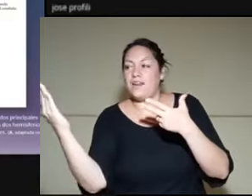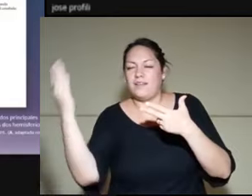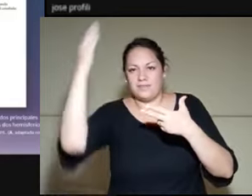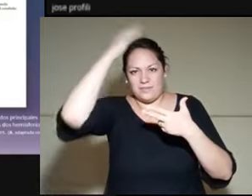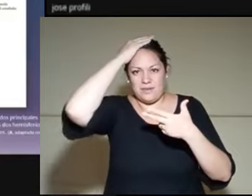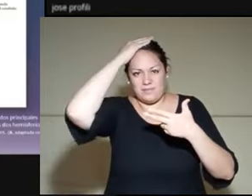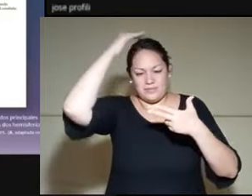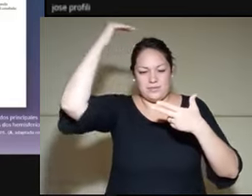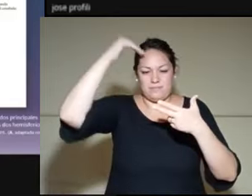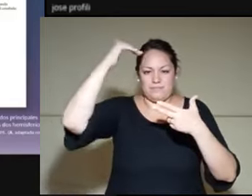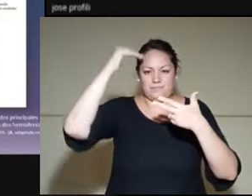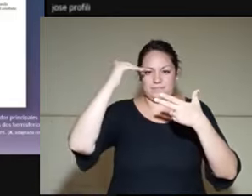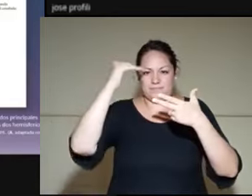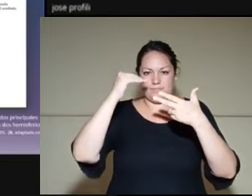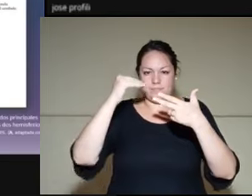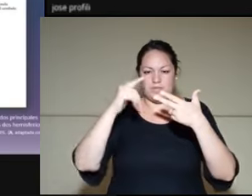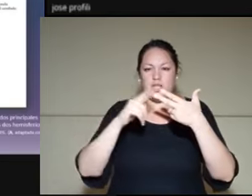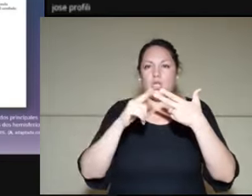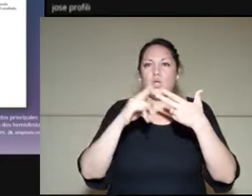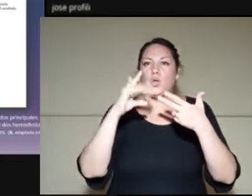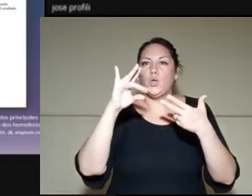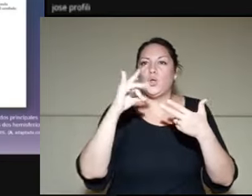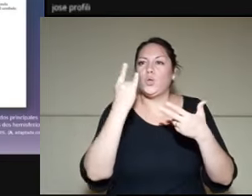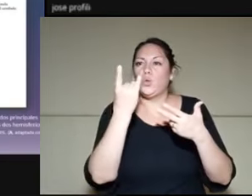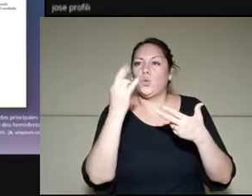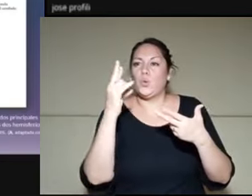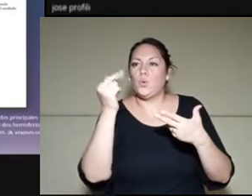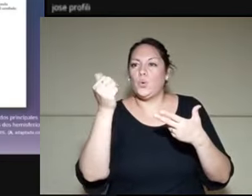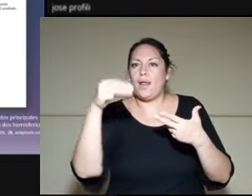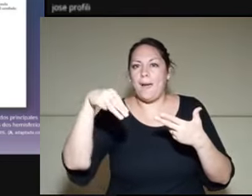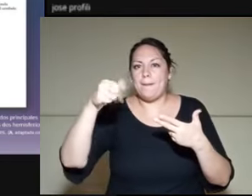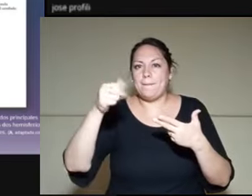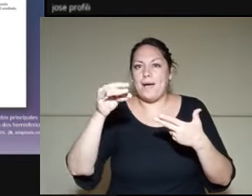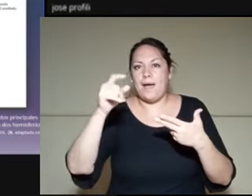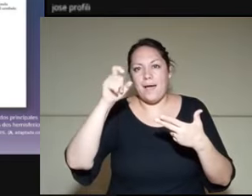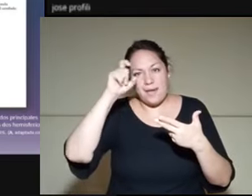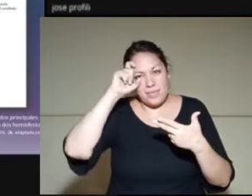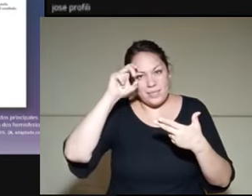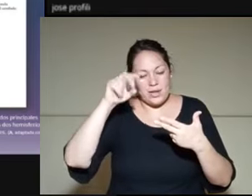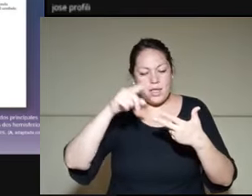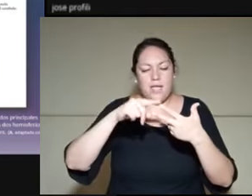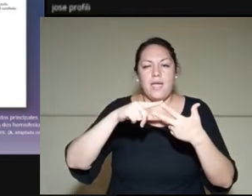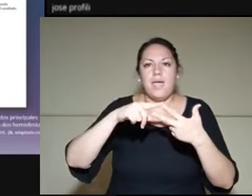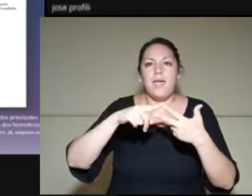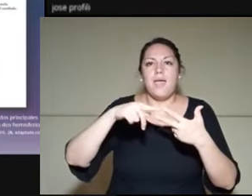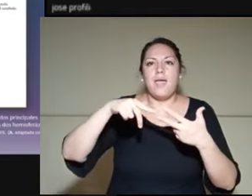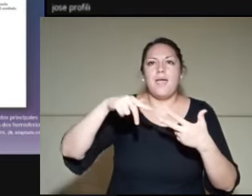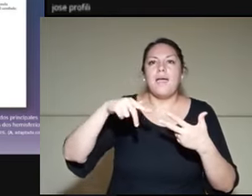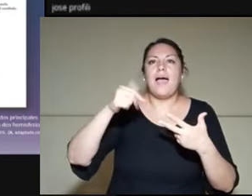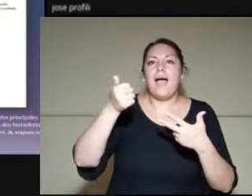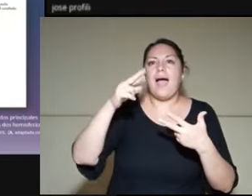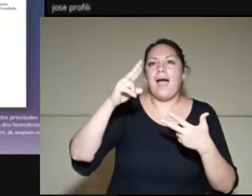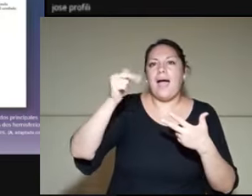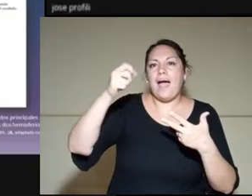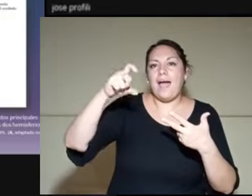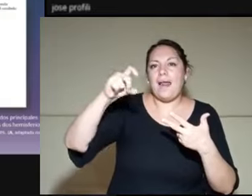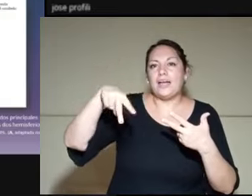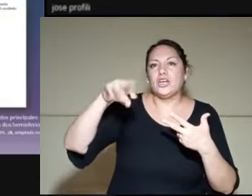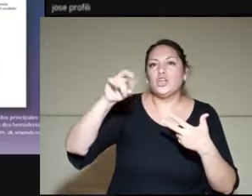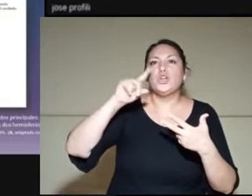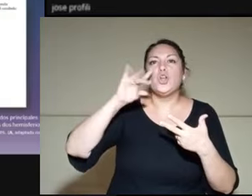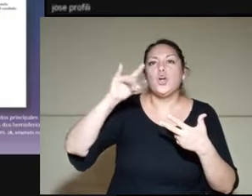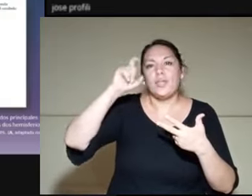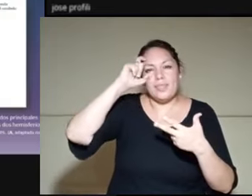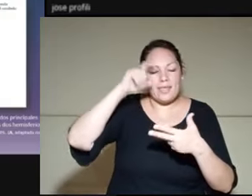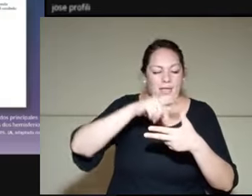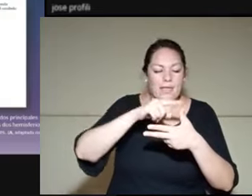De afuera hacia adentro, dura madre, aracnoides y pía madre. De adentro hacia afuera, la pía madre, la aracnoides y la dura madre. La pía